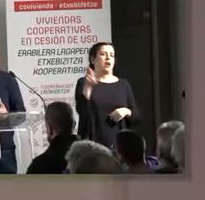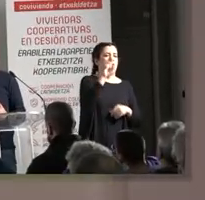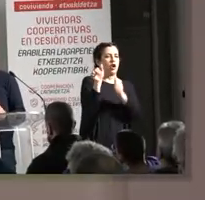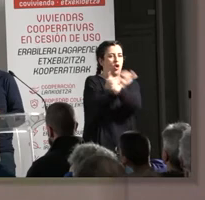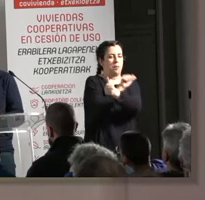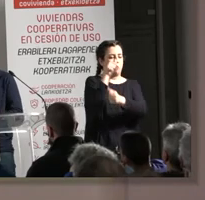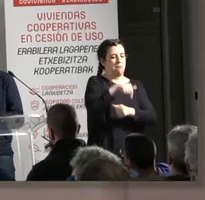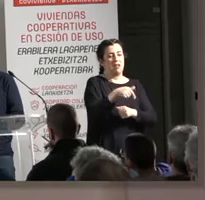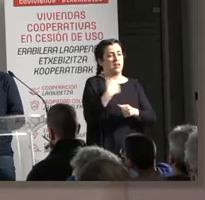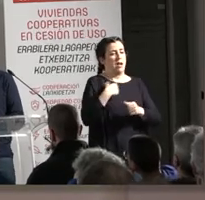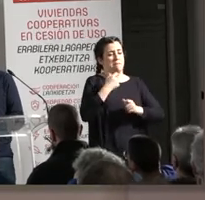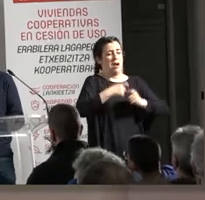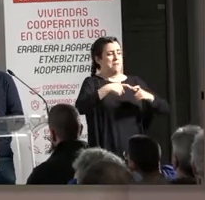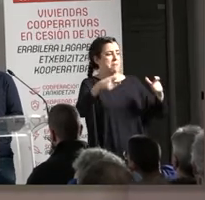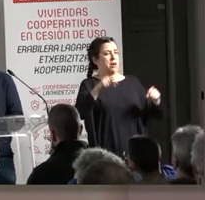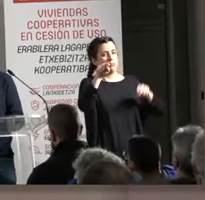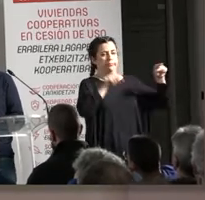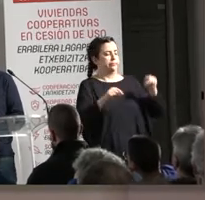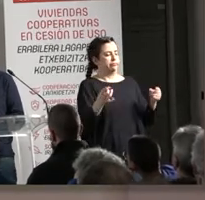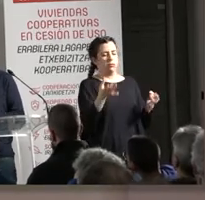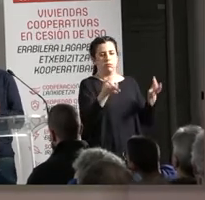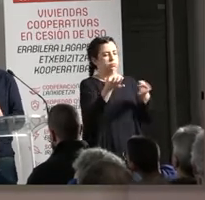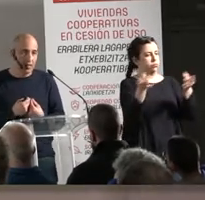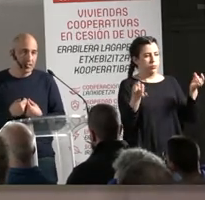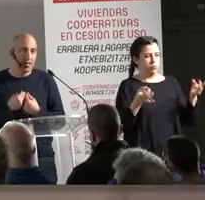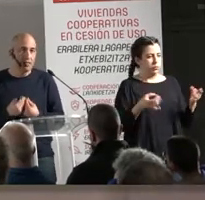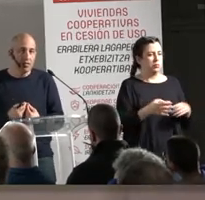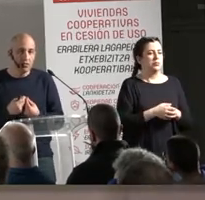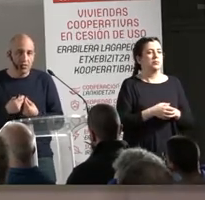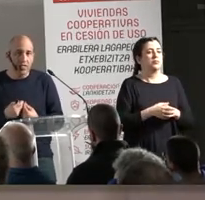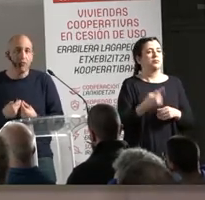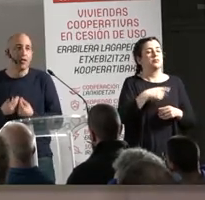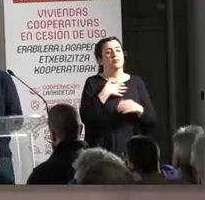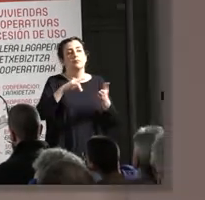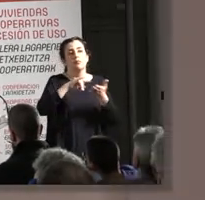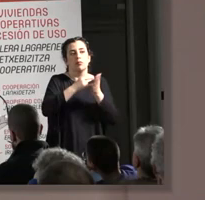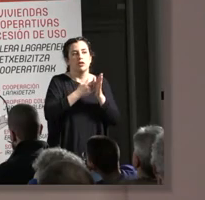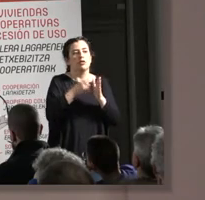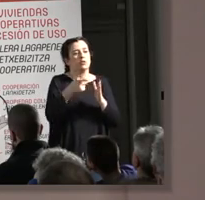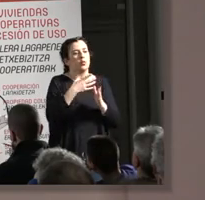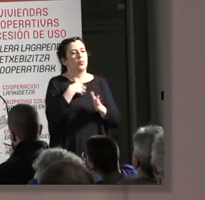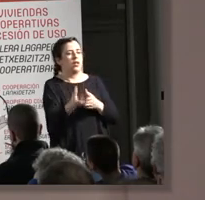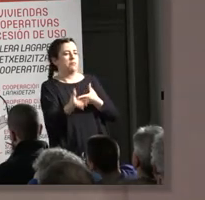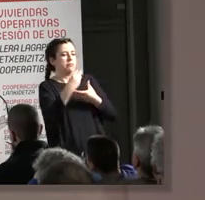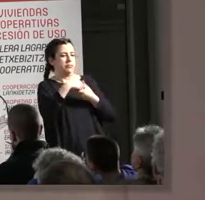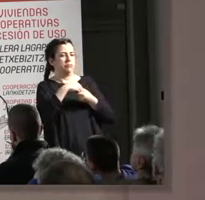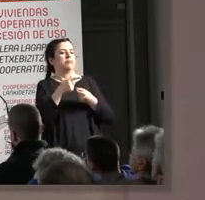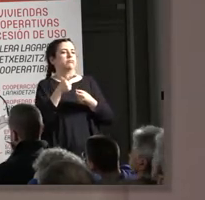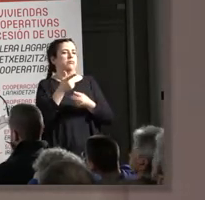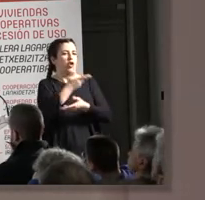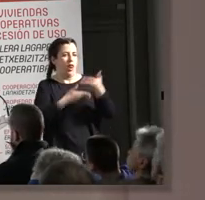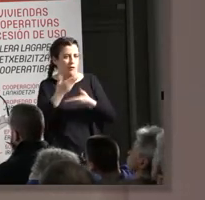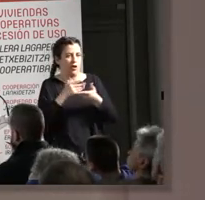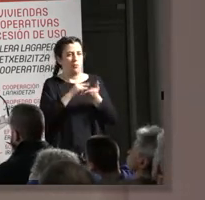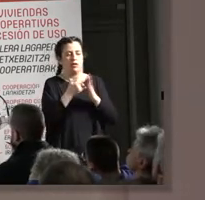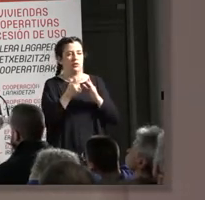Entonces, la clave también es que los proyectos que estamos generando se impliquen en ese crecimiento y en apoyar a otros proyectos. Luego, en la